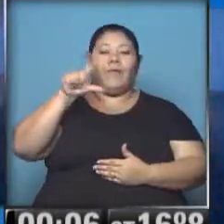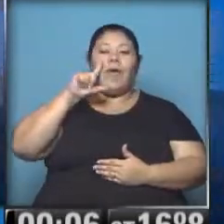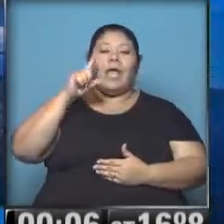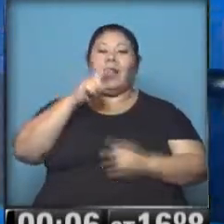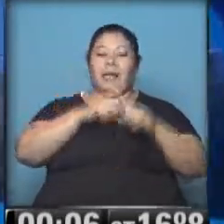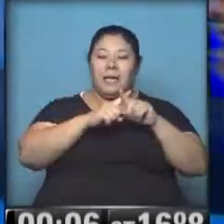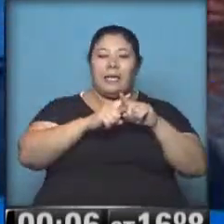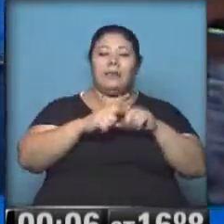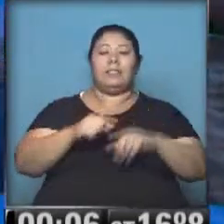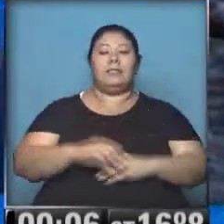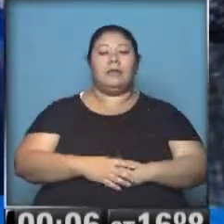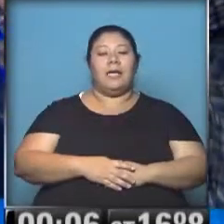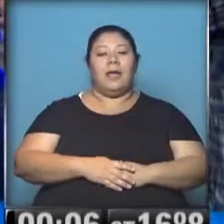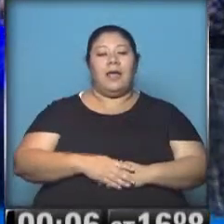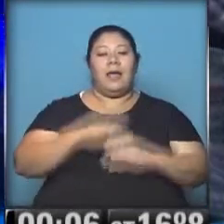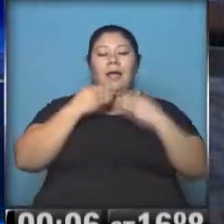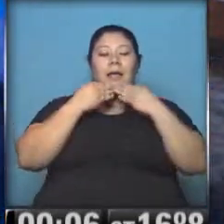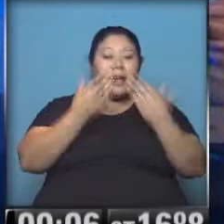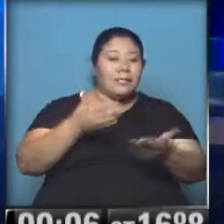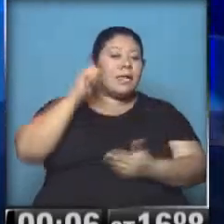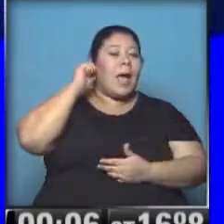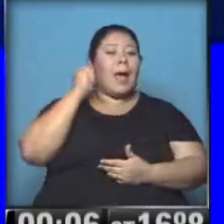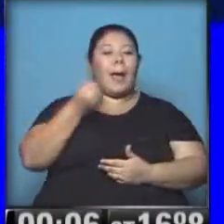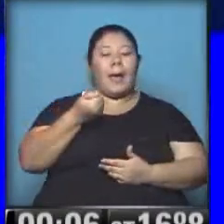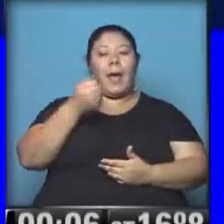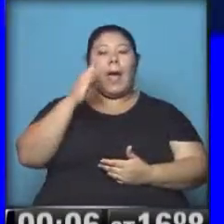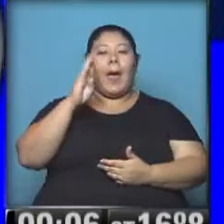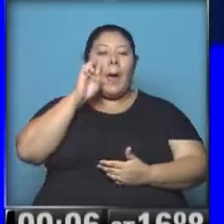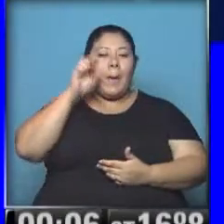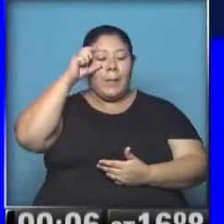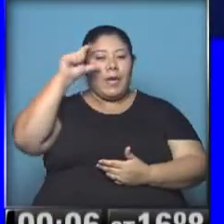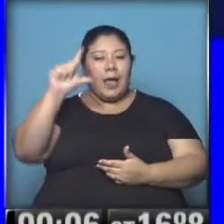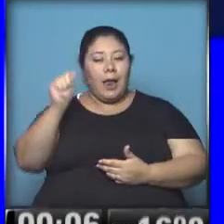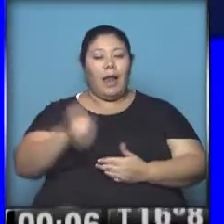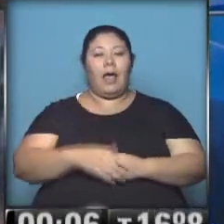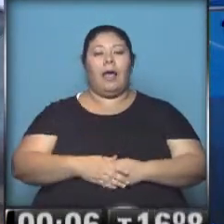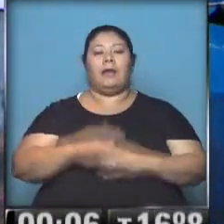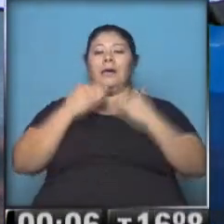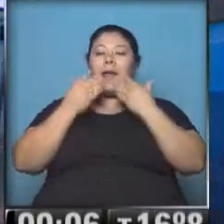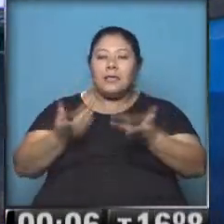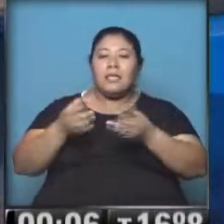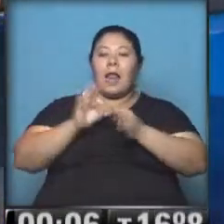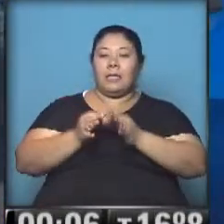abajo, para que todos nos entiendan. Gabriela Previtera, ¿la pasaste bien? Muy bien, como todas las noches. Nos vamos a encontrar entonces con ustedes